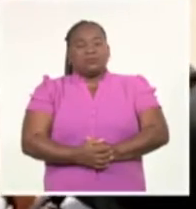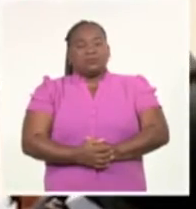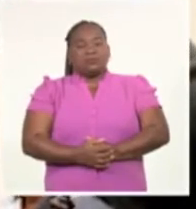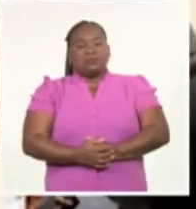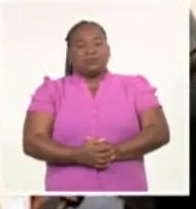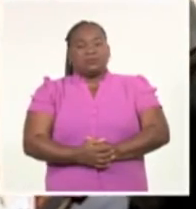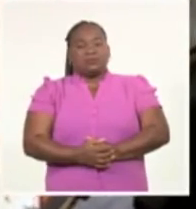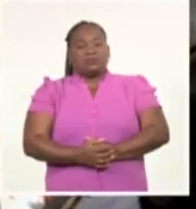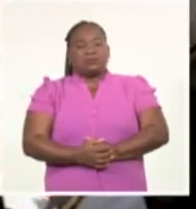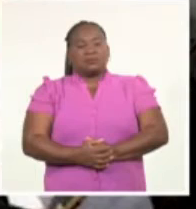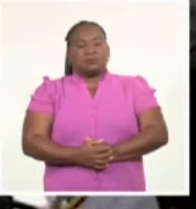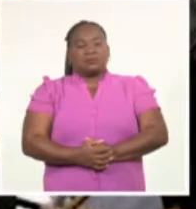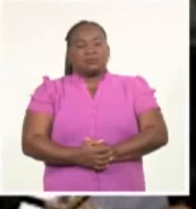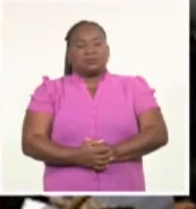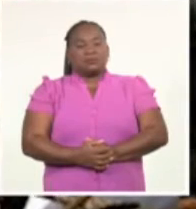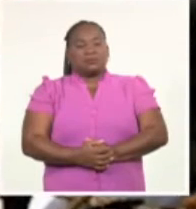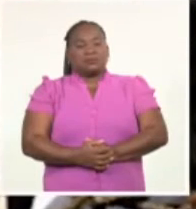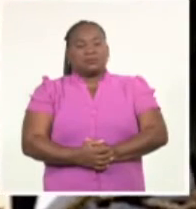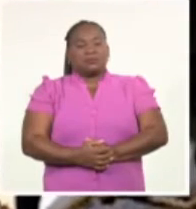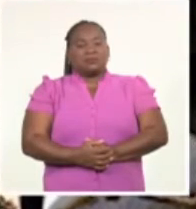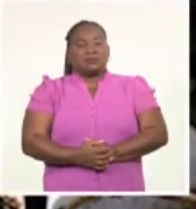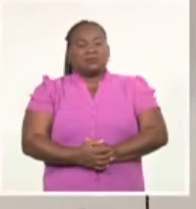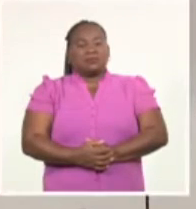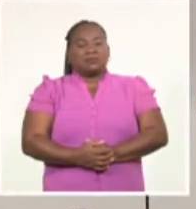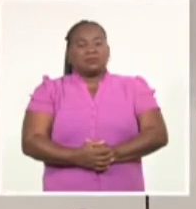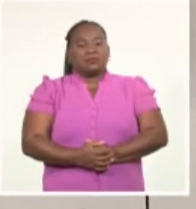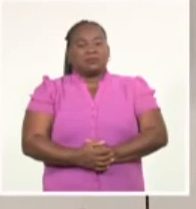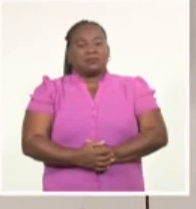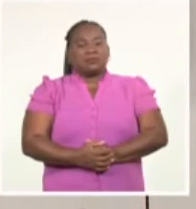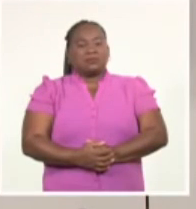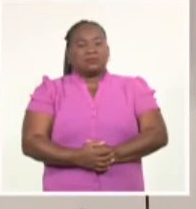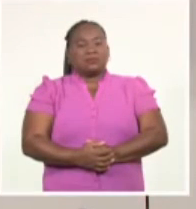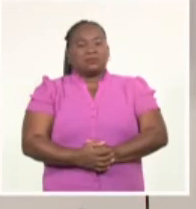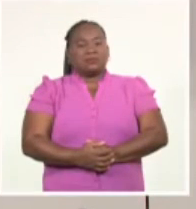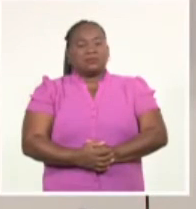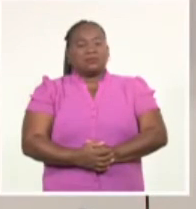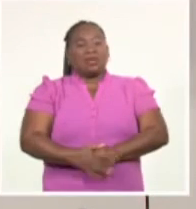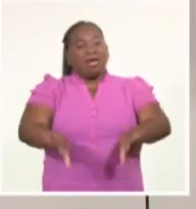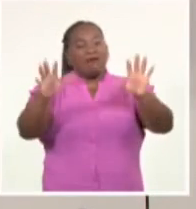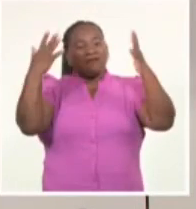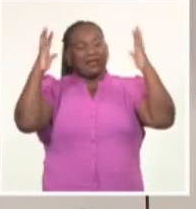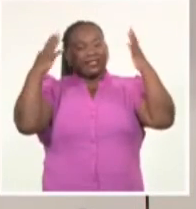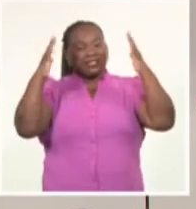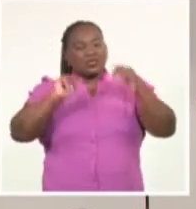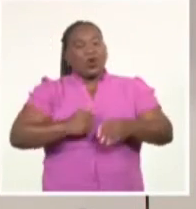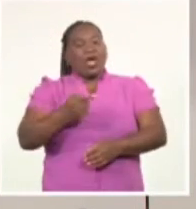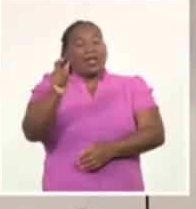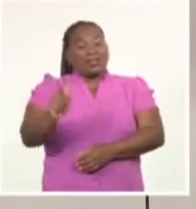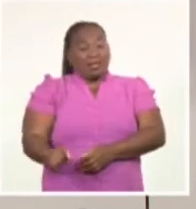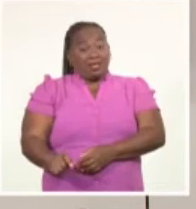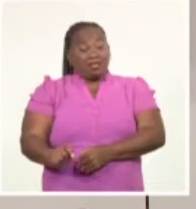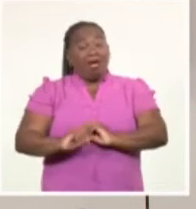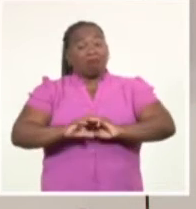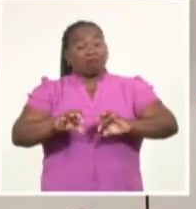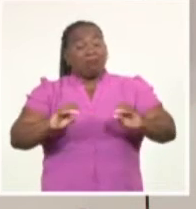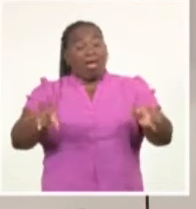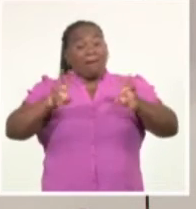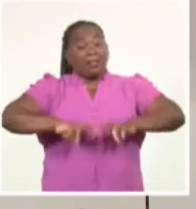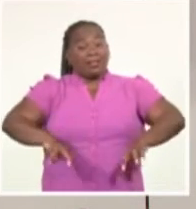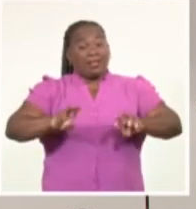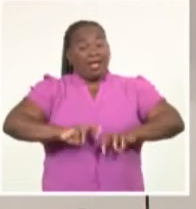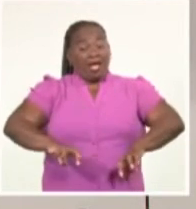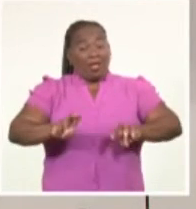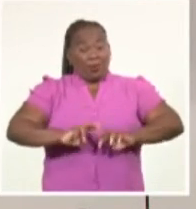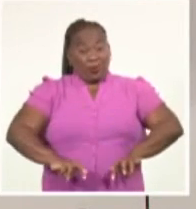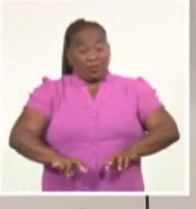Gutiérrez, Sistema Informativo de la Televisión Cubana. Con la felicitación a artistas, promotores, investigadores y